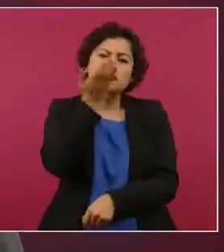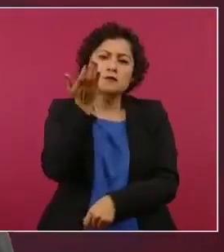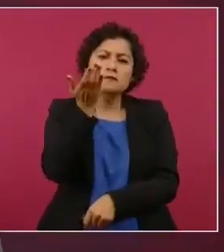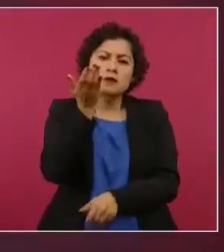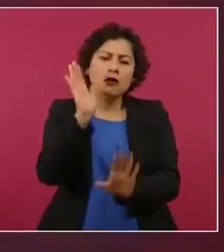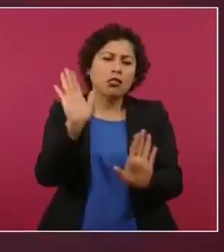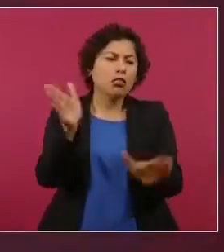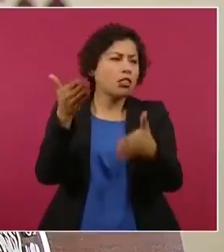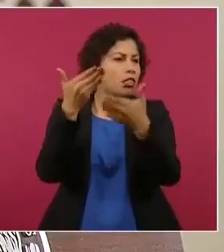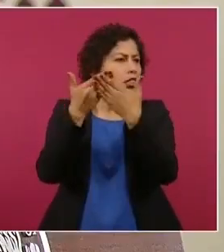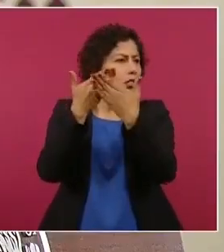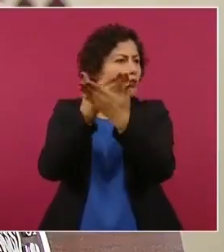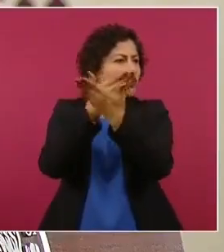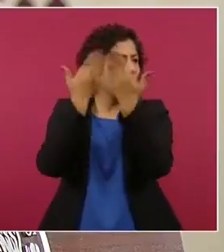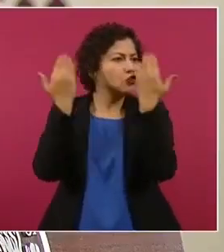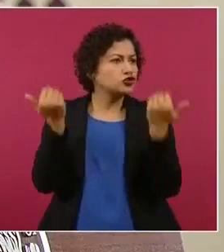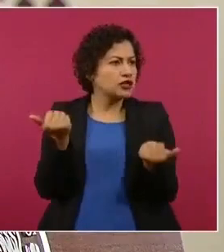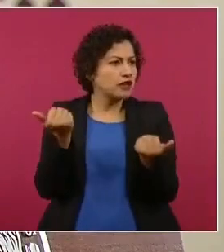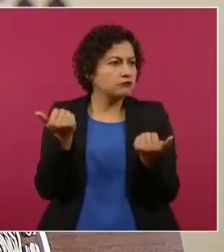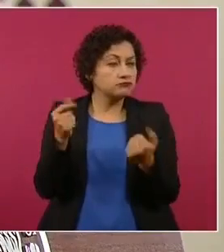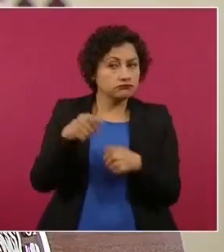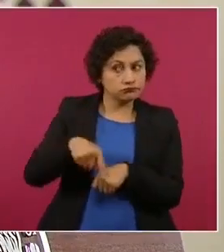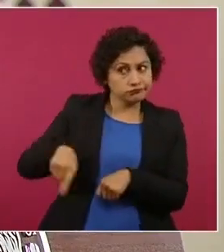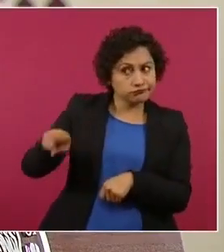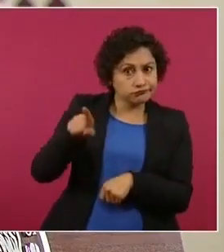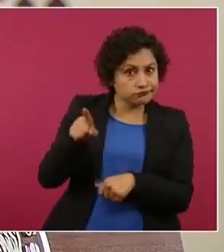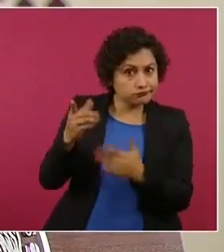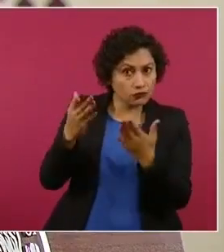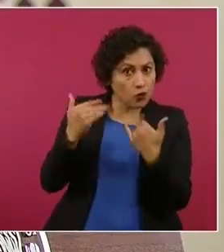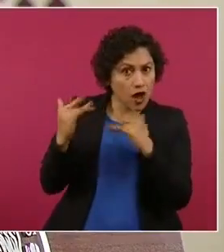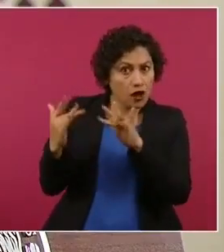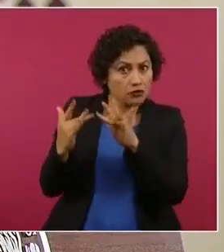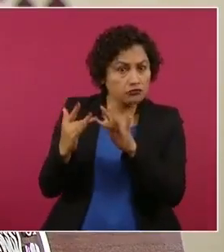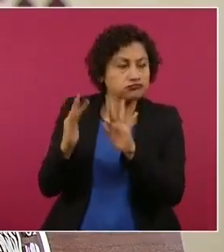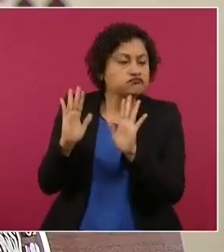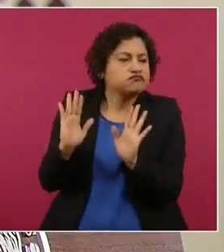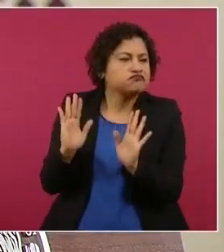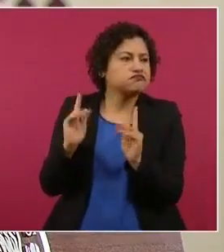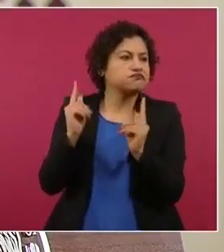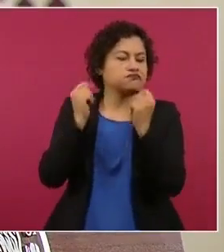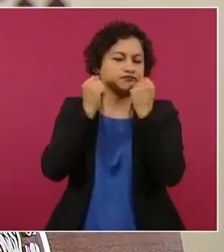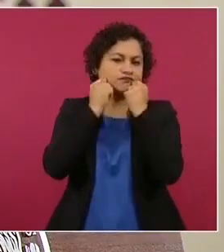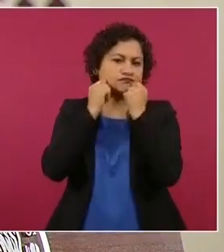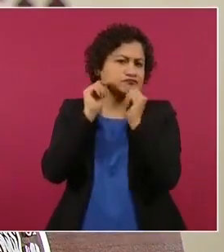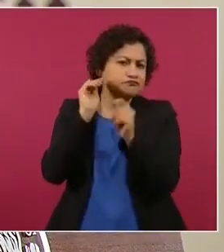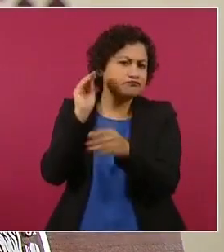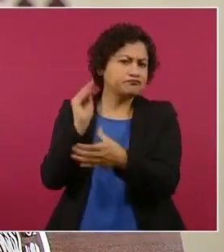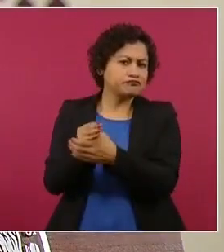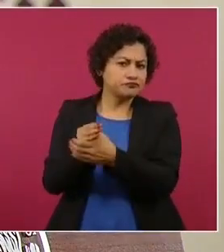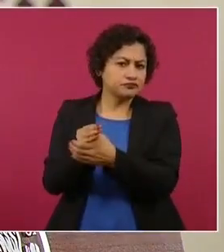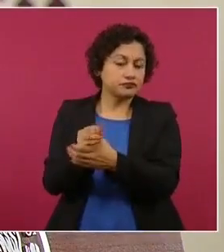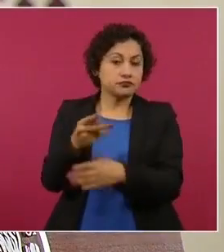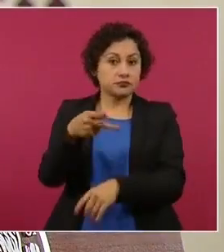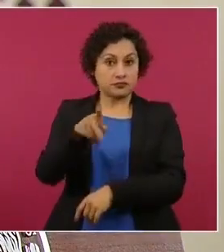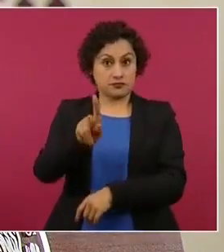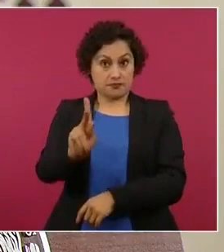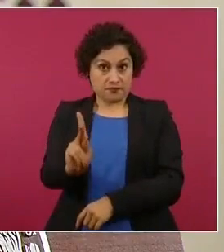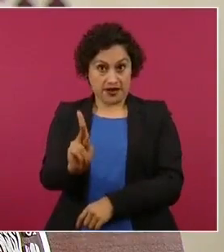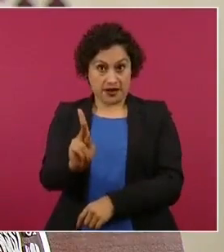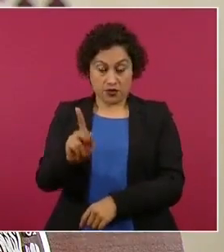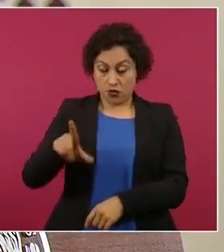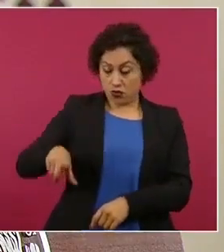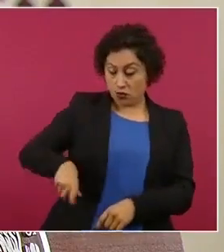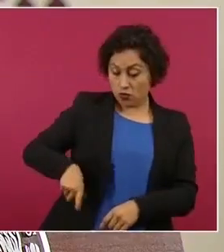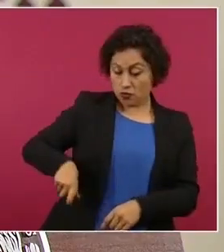millones podía ser totalmente desapercibido pero para el gobierno de la cuarta